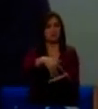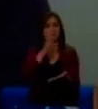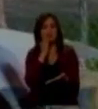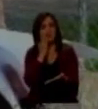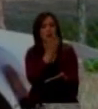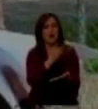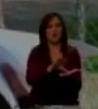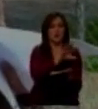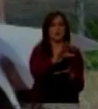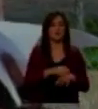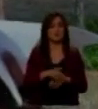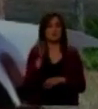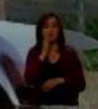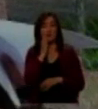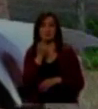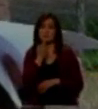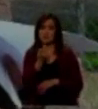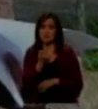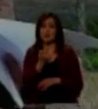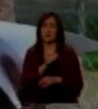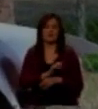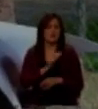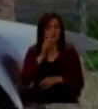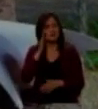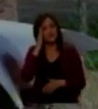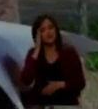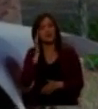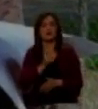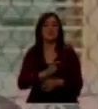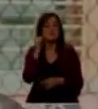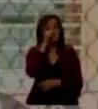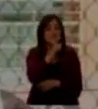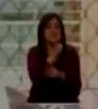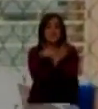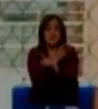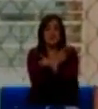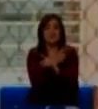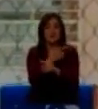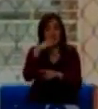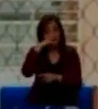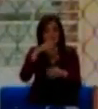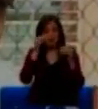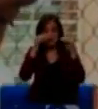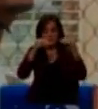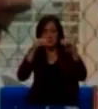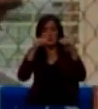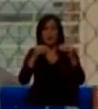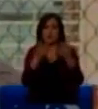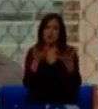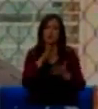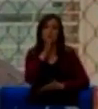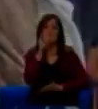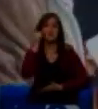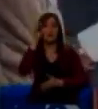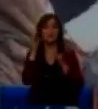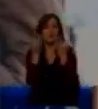manera normal la madre de familia reconoce que para nadie es fácil lidiar con un niño con discapacidad pero regularmente ha tenido comprensión de